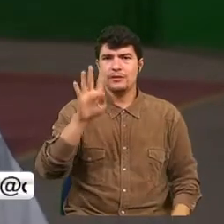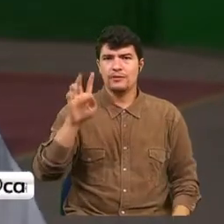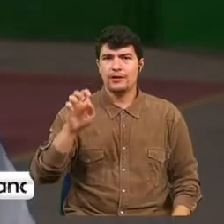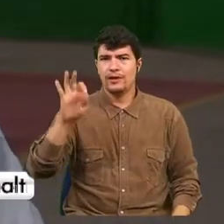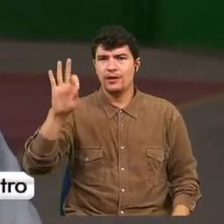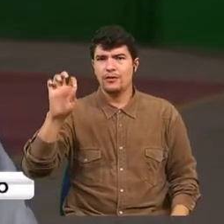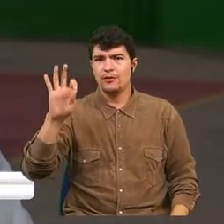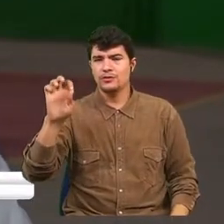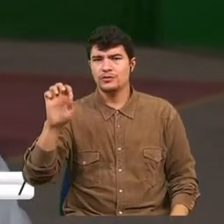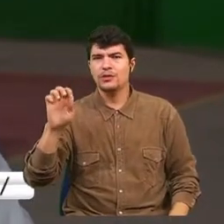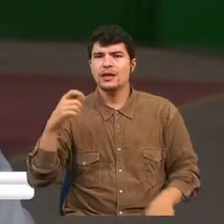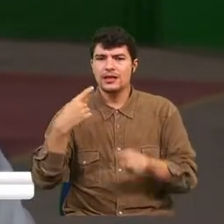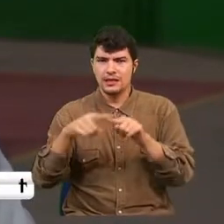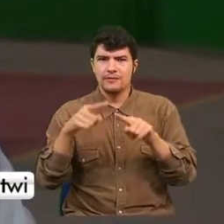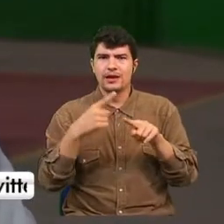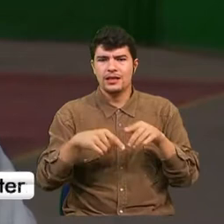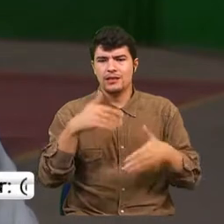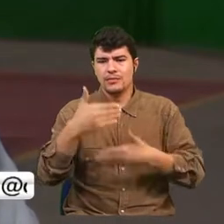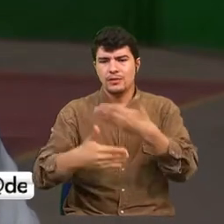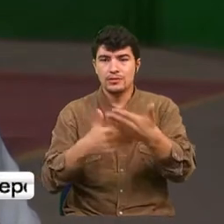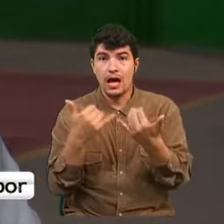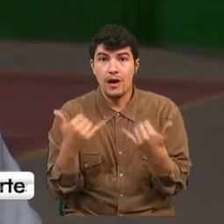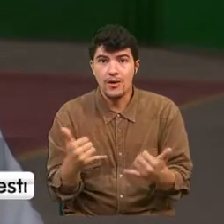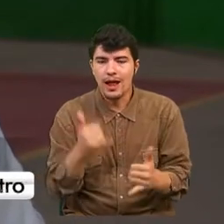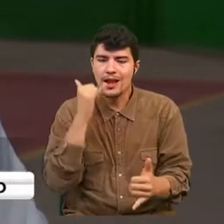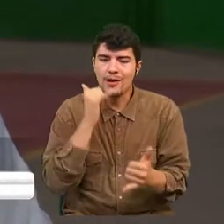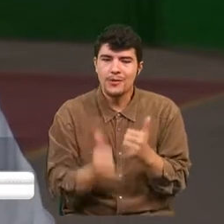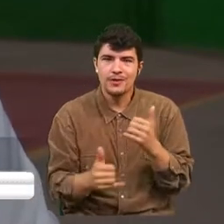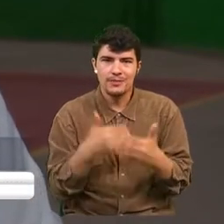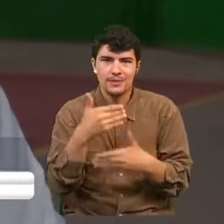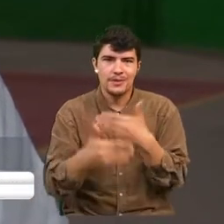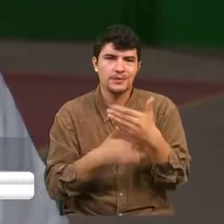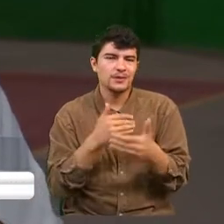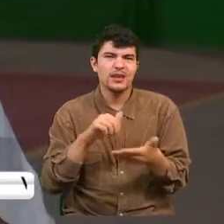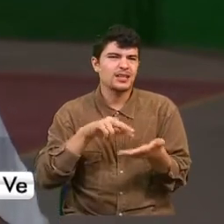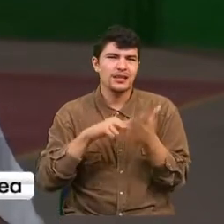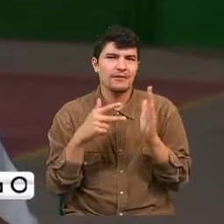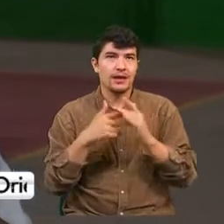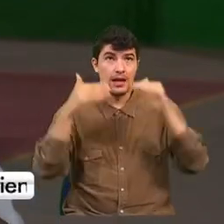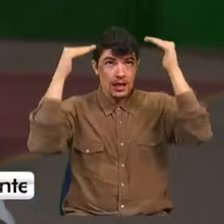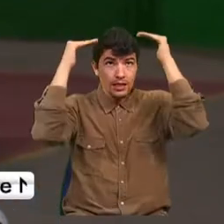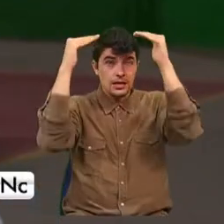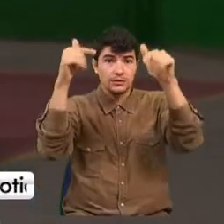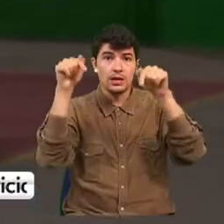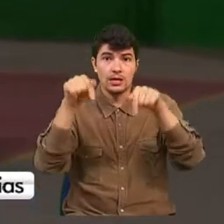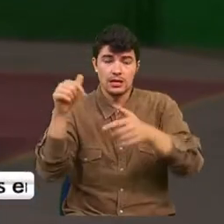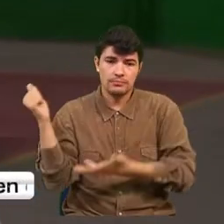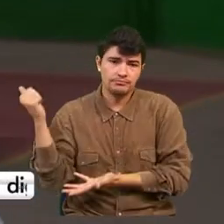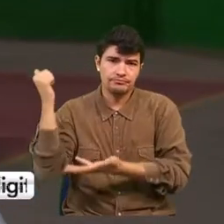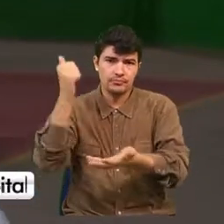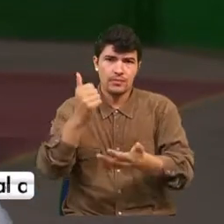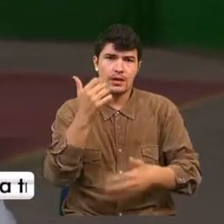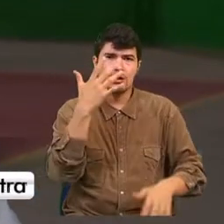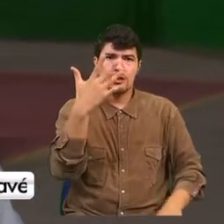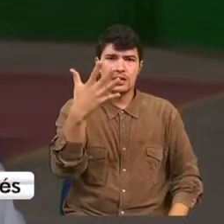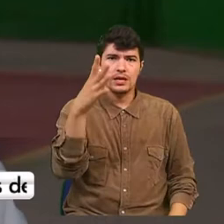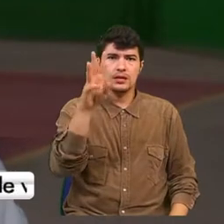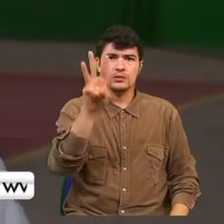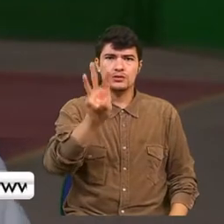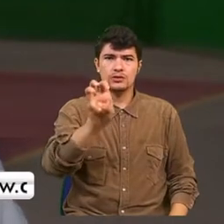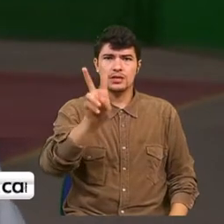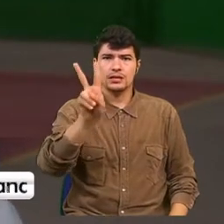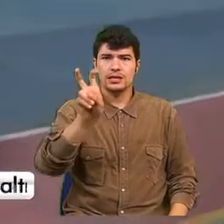1998 y se ha hecho por etapas. Esta es la última etapa que corresponde al techo. Acá se han invertido